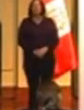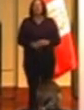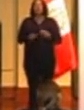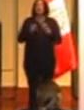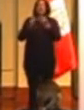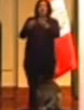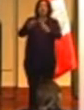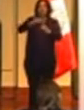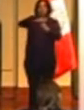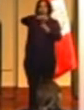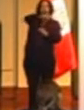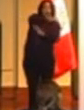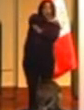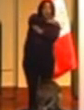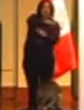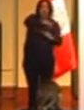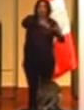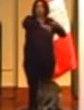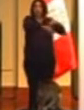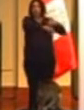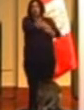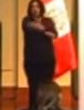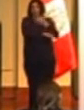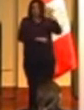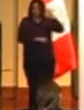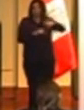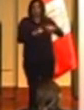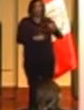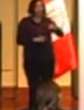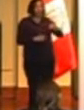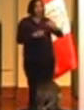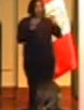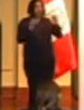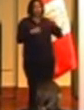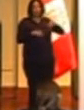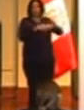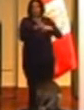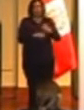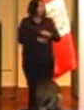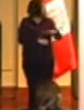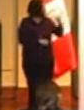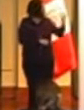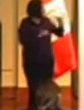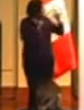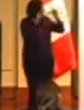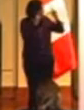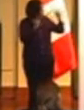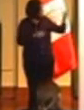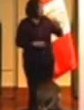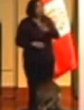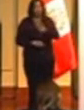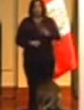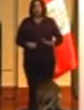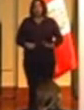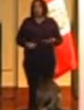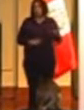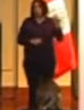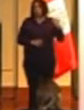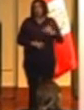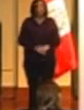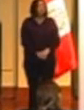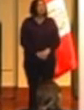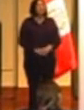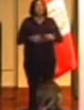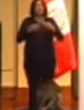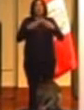entrega del puente Me Hizo, que hemos visto fue en marzo de este año. Ahí hay otra fotografía con el presidente de ese momento.